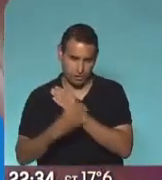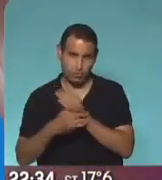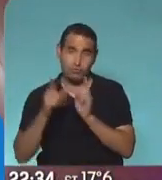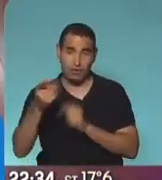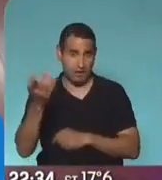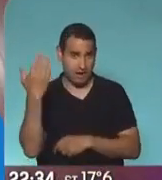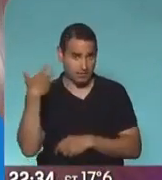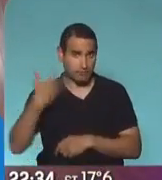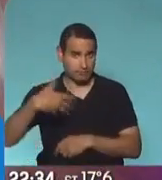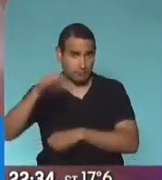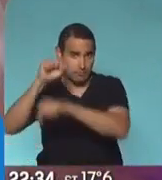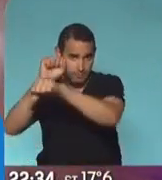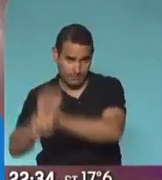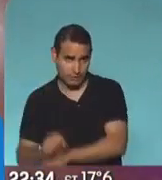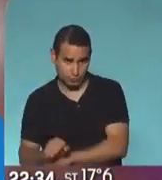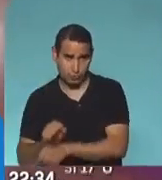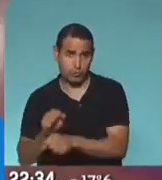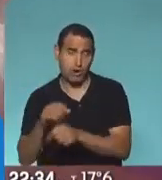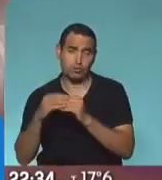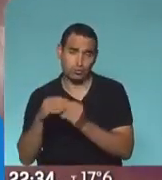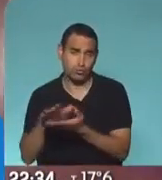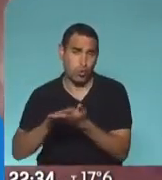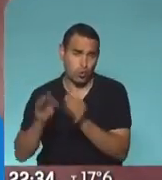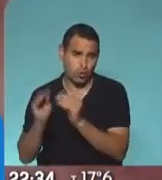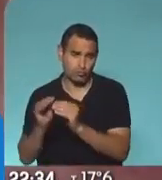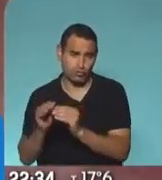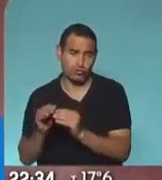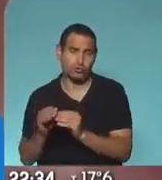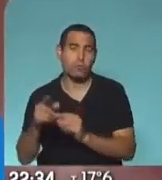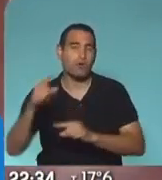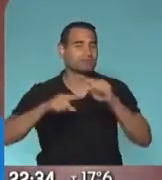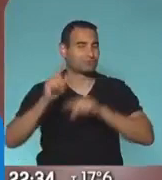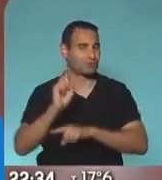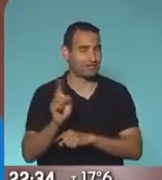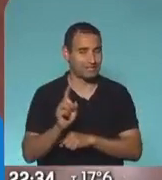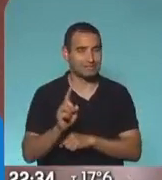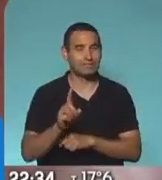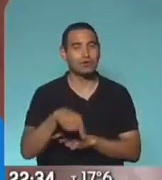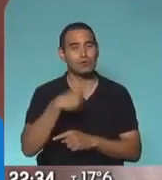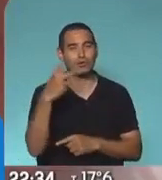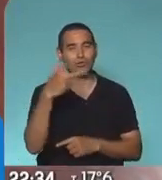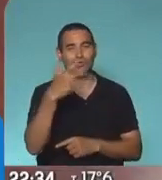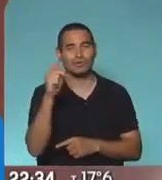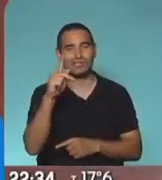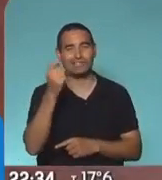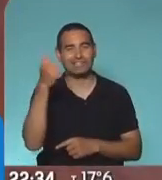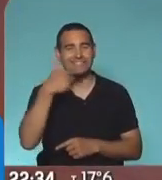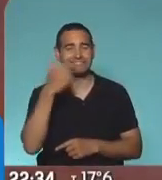prisión incluso por corrupción, pero ya fuera del poder, y también a Moshe Kazan,